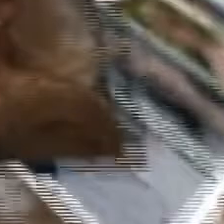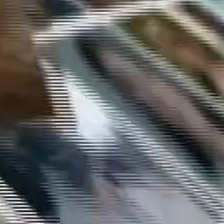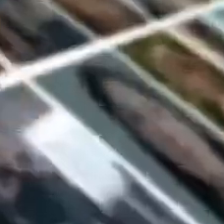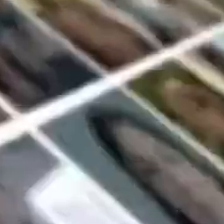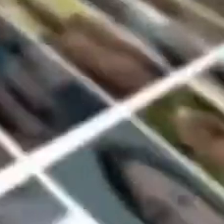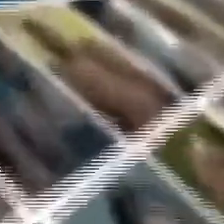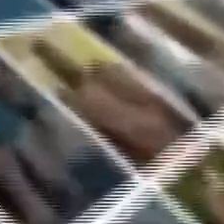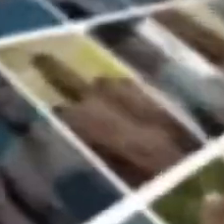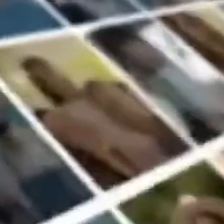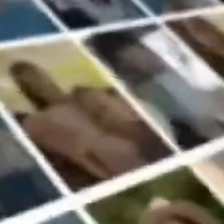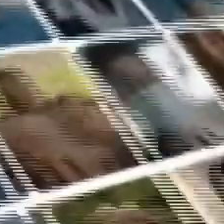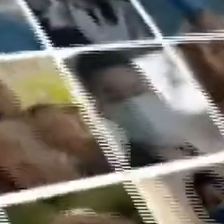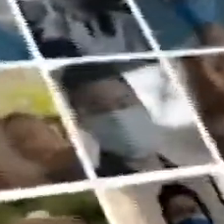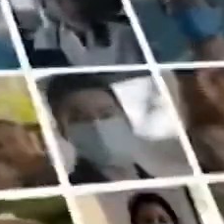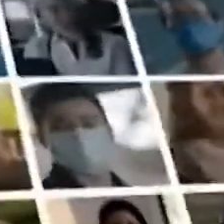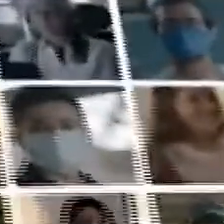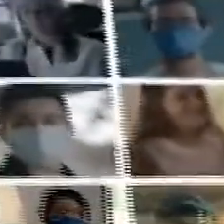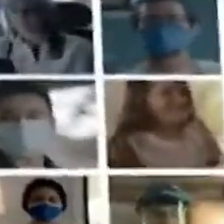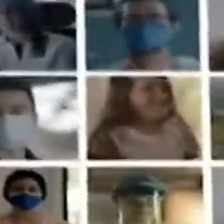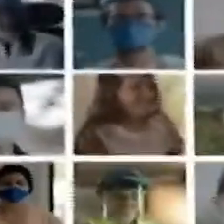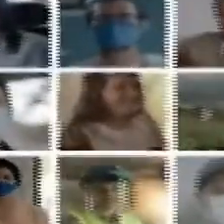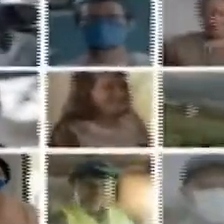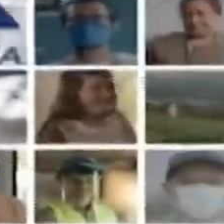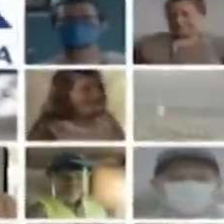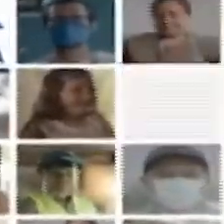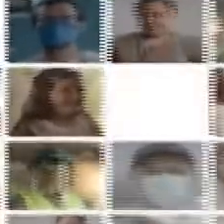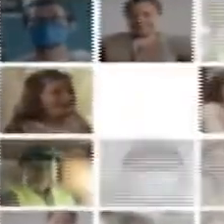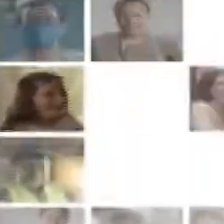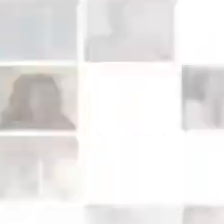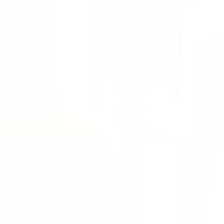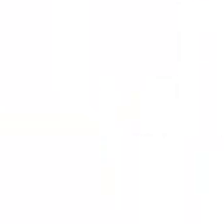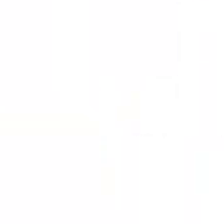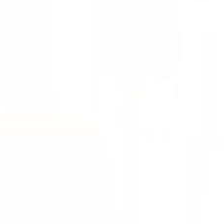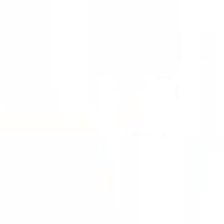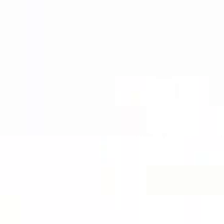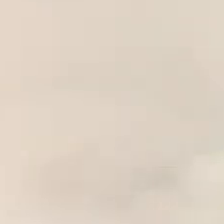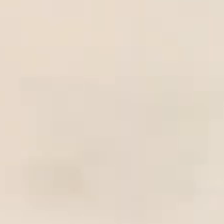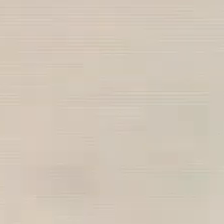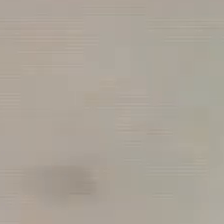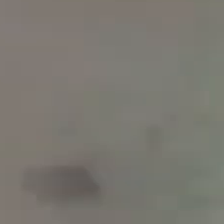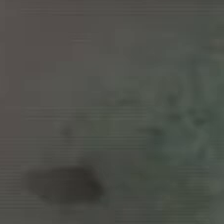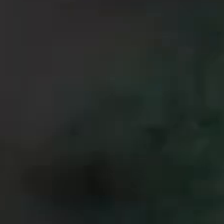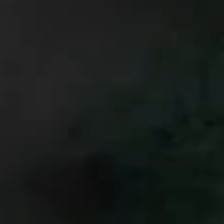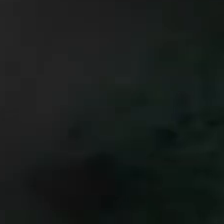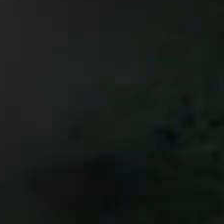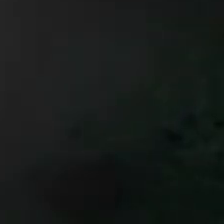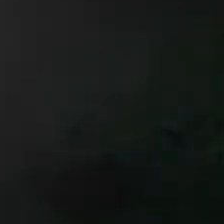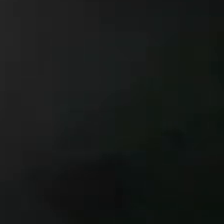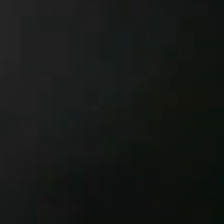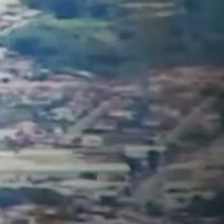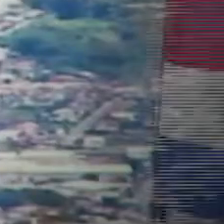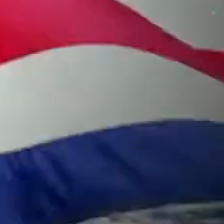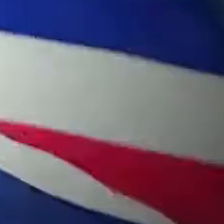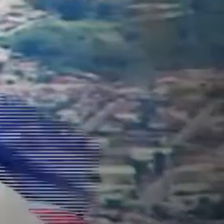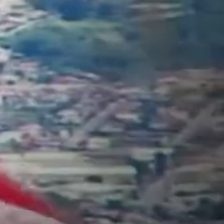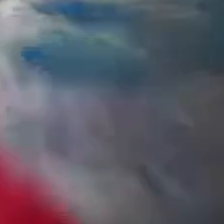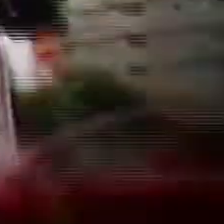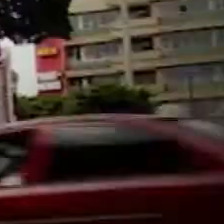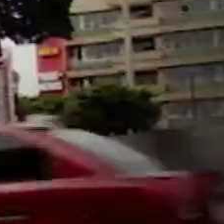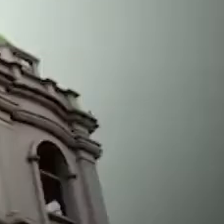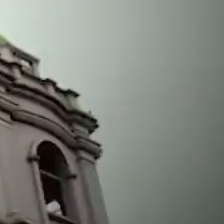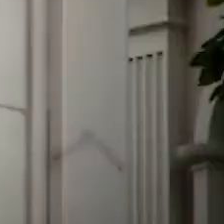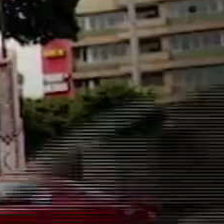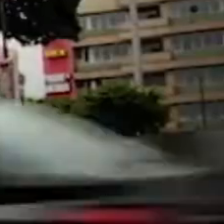Somos compromiso con el cambio. Somos el Banco de Costa Rica. De la prestigiosa cadena rusa